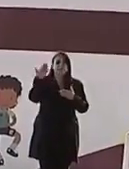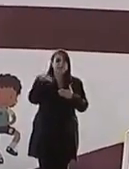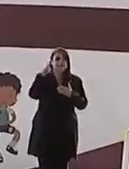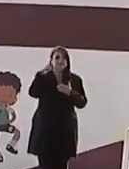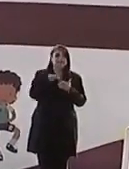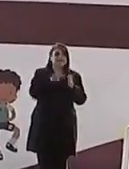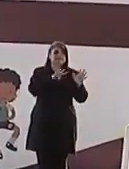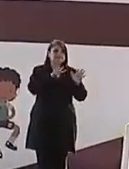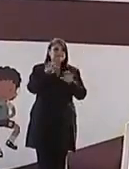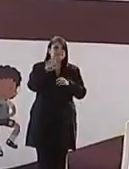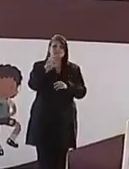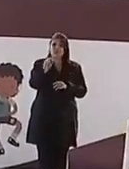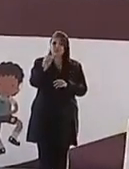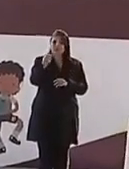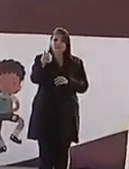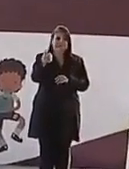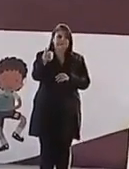1996